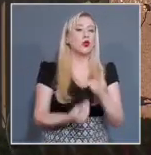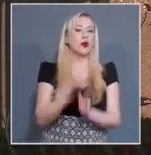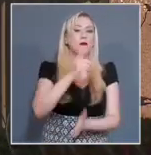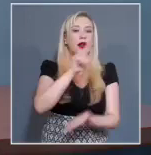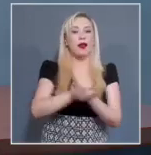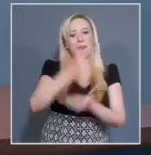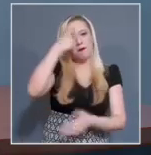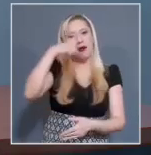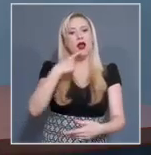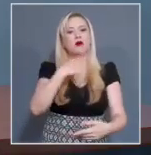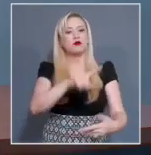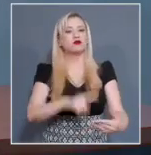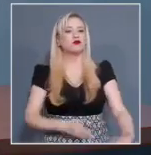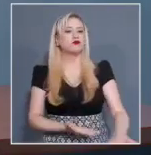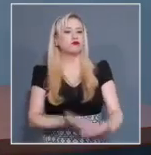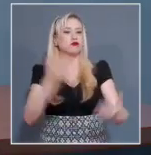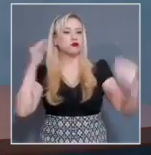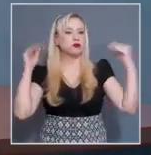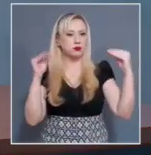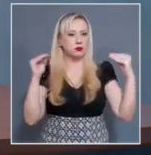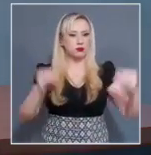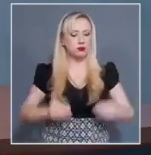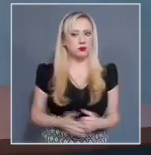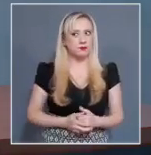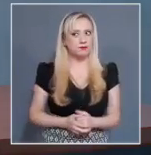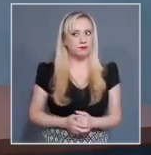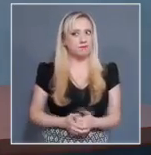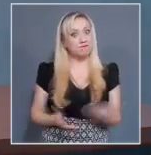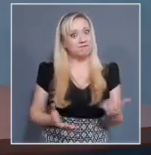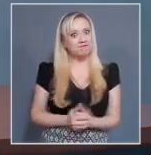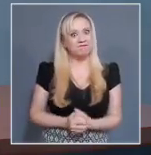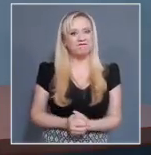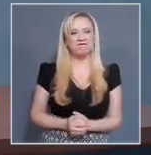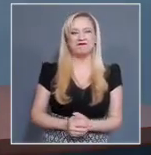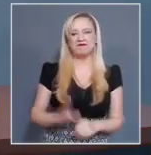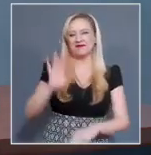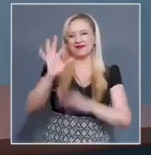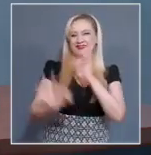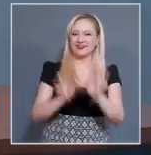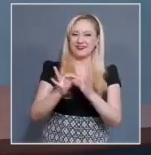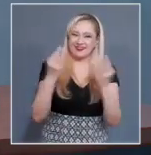impugnación. Así llegamos al final de este espacio de noticias. Soy